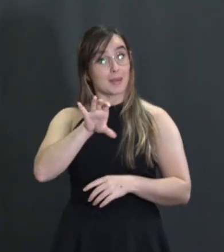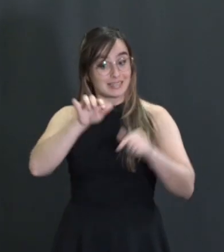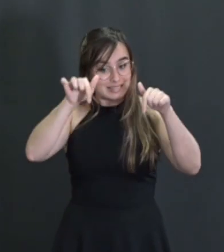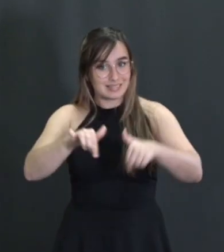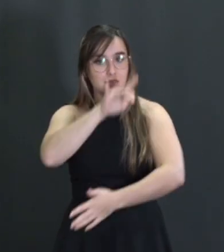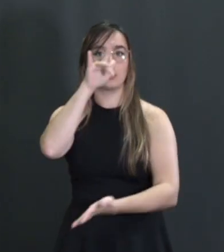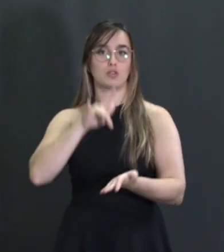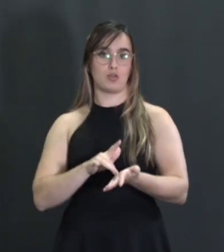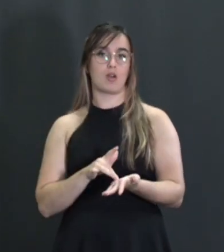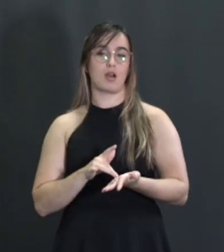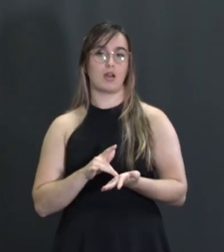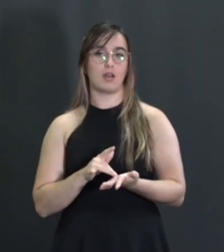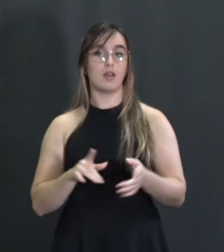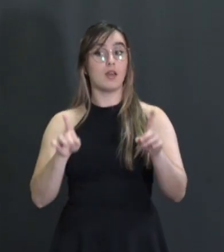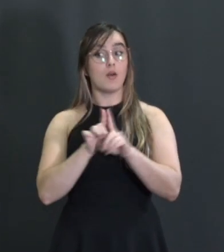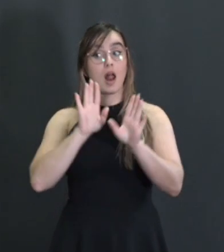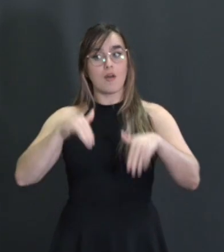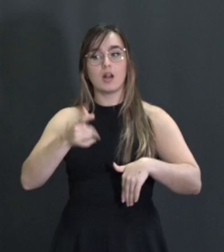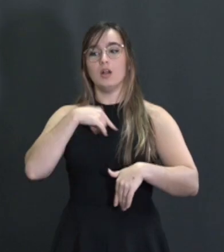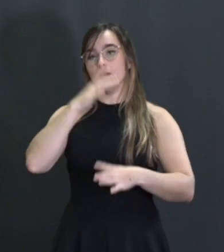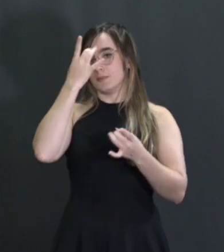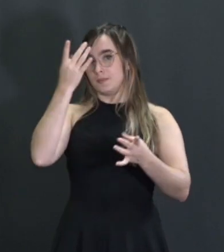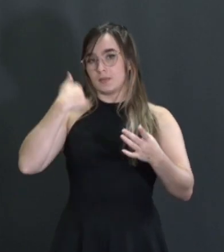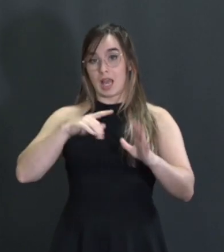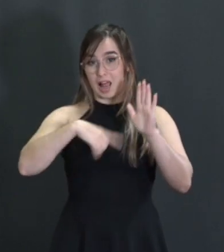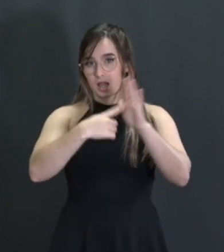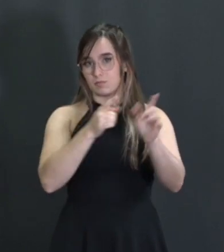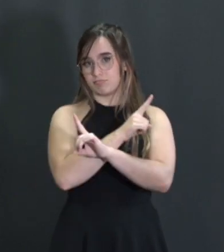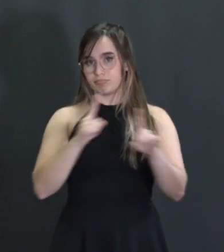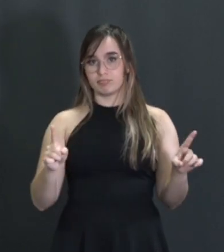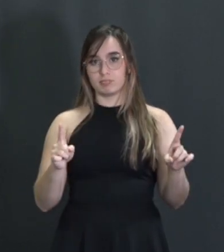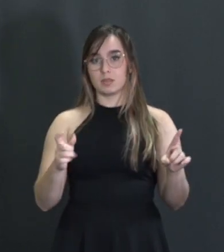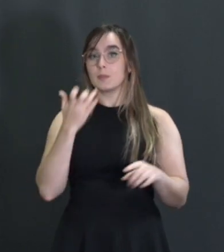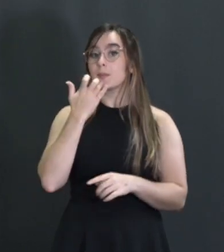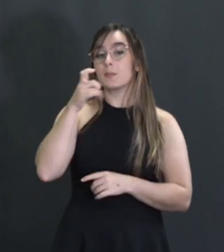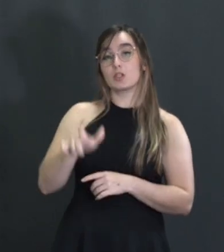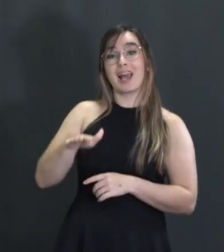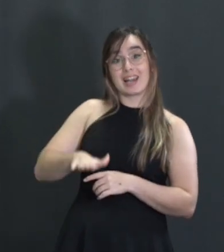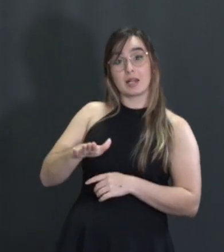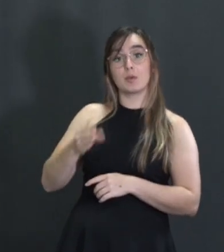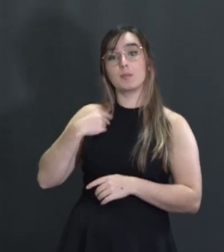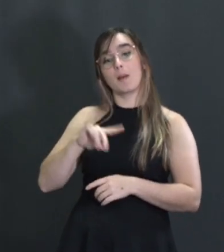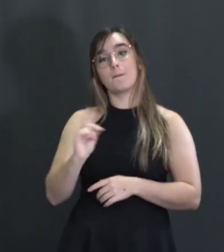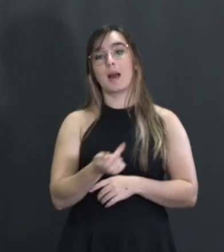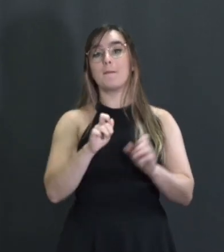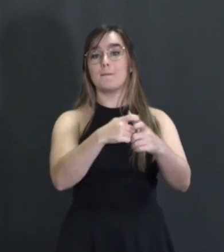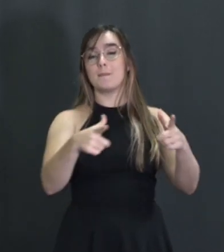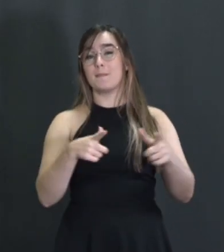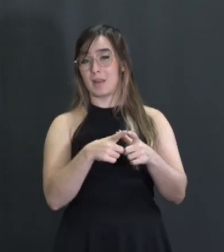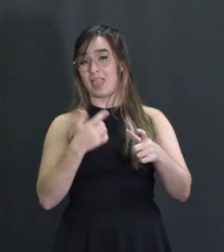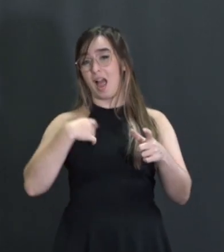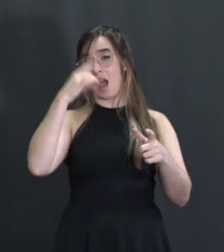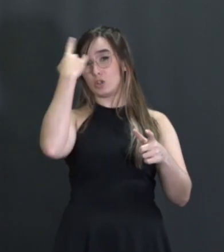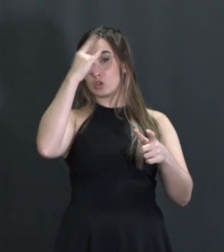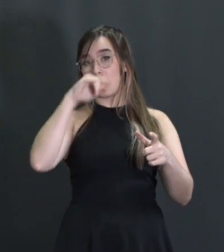lo hemos prohibido por ley, poner a una persona con enanismo en una plaza de toros a reírse de su cuerpo.